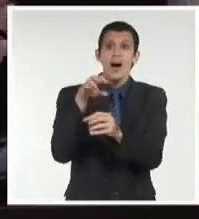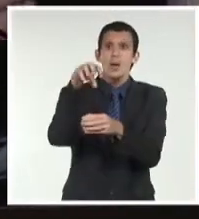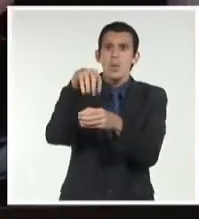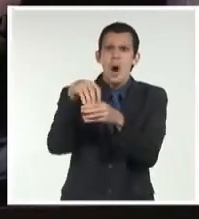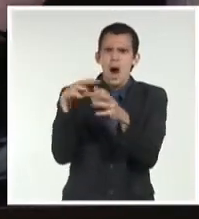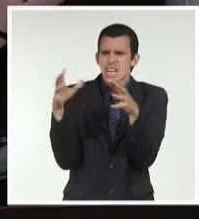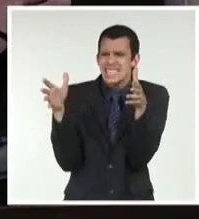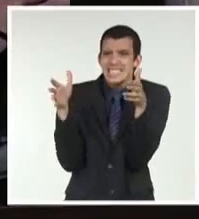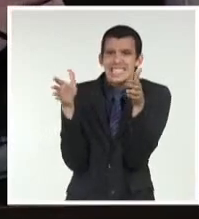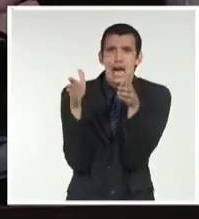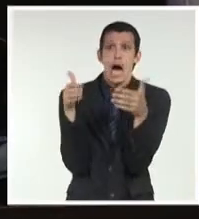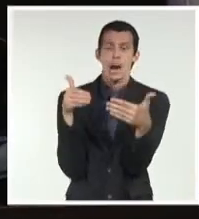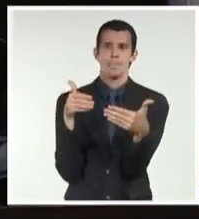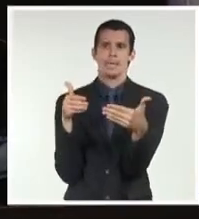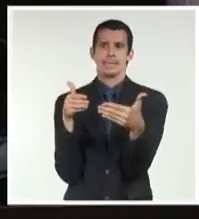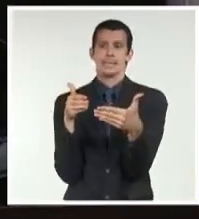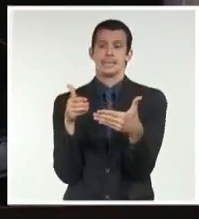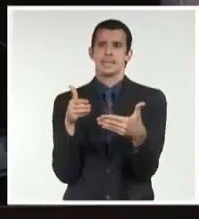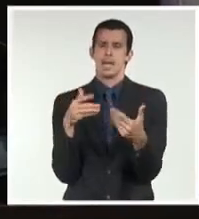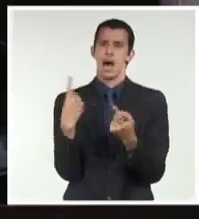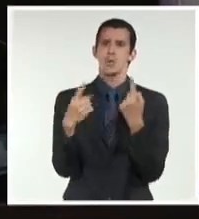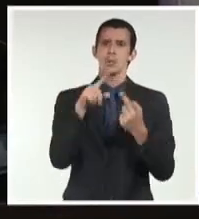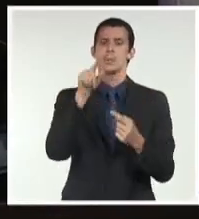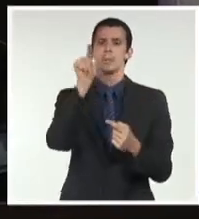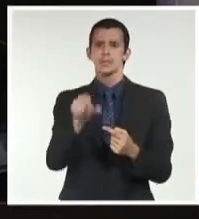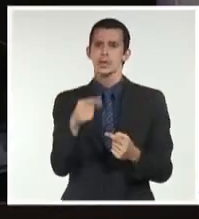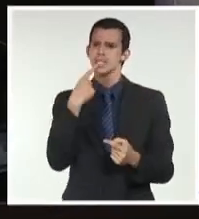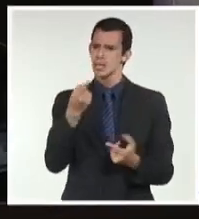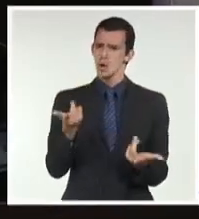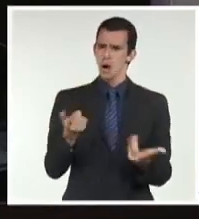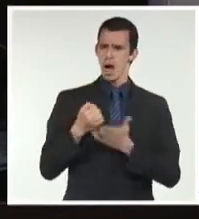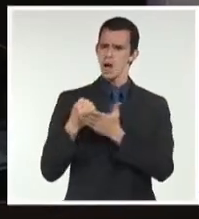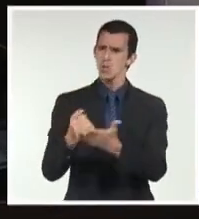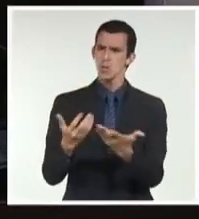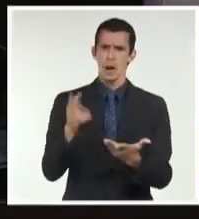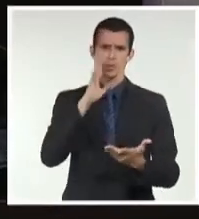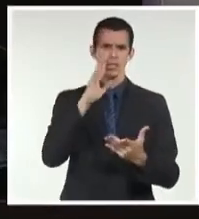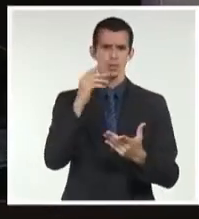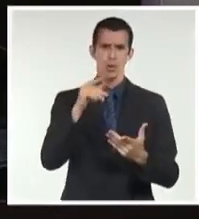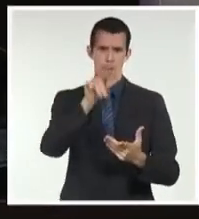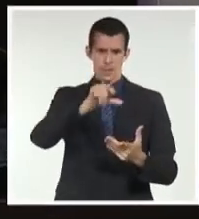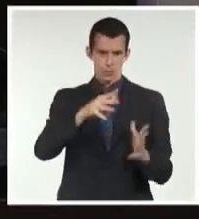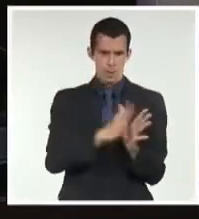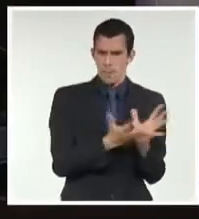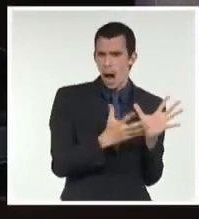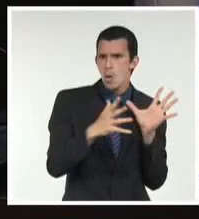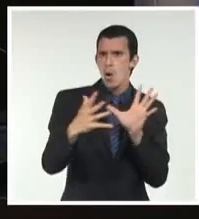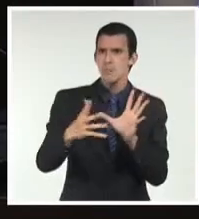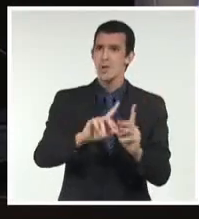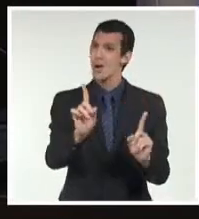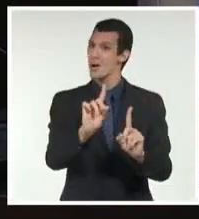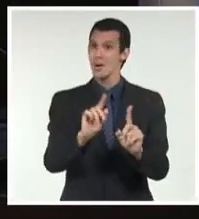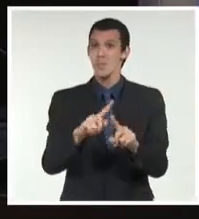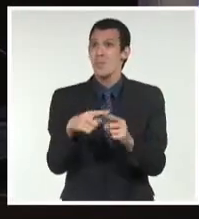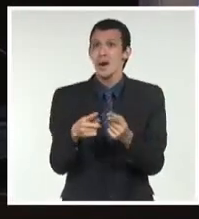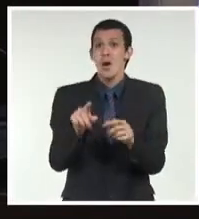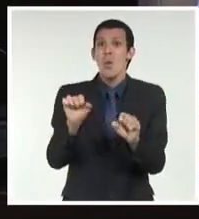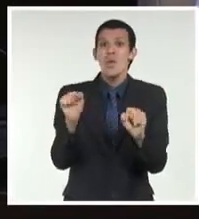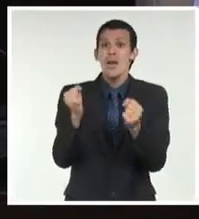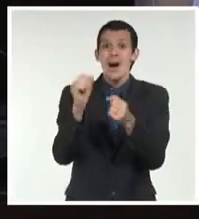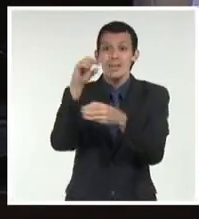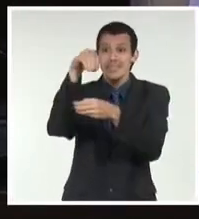no los ayudamos? No, es que ahí hay operaciones que nada más que la puede hacer una persona introducida en medio de un